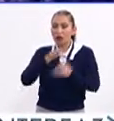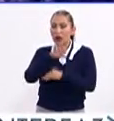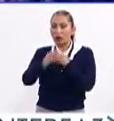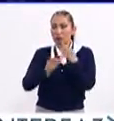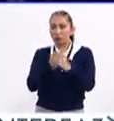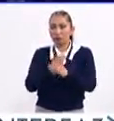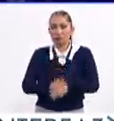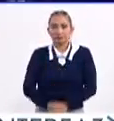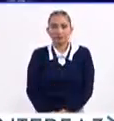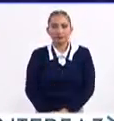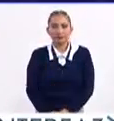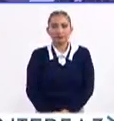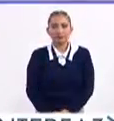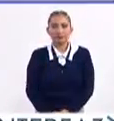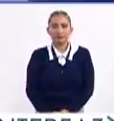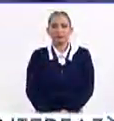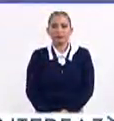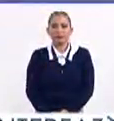todo el mundo.